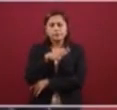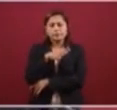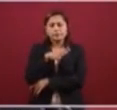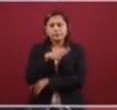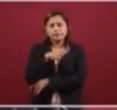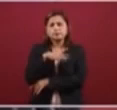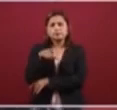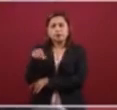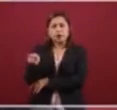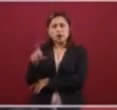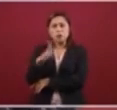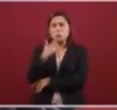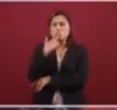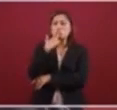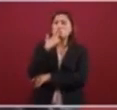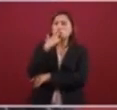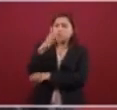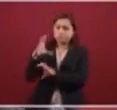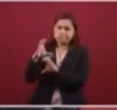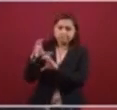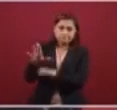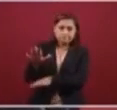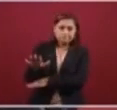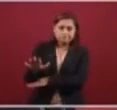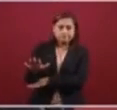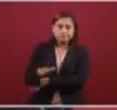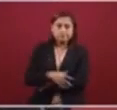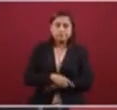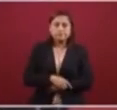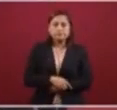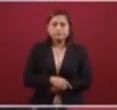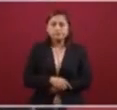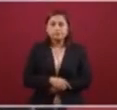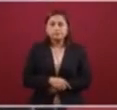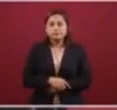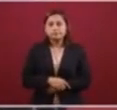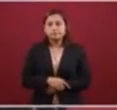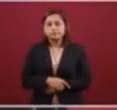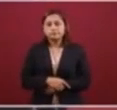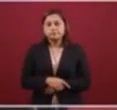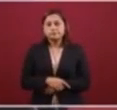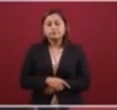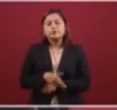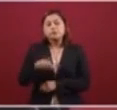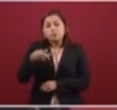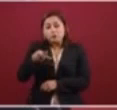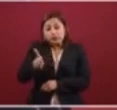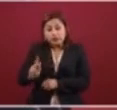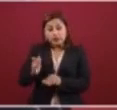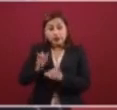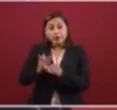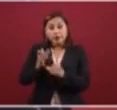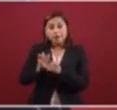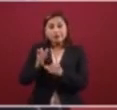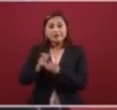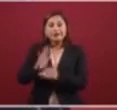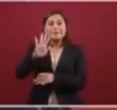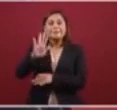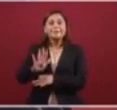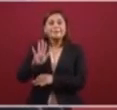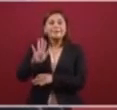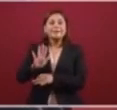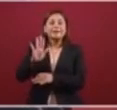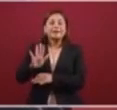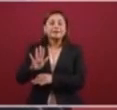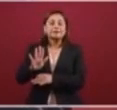se conserva aunque está siendo afectada en san luís